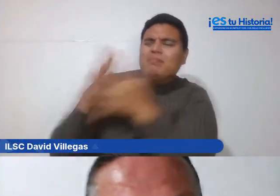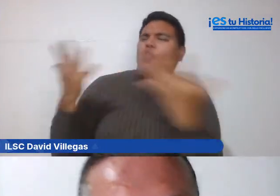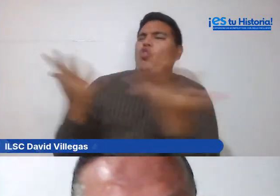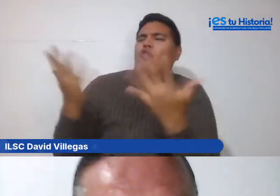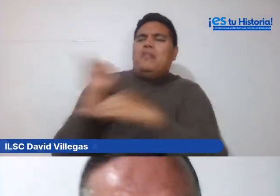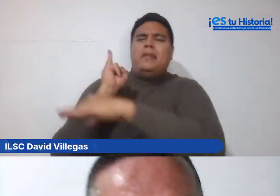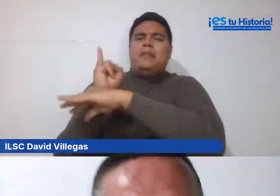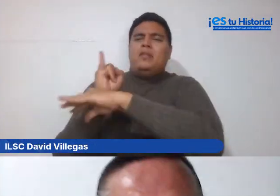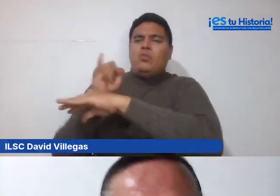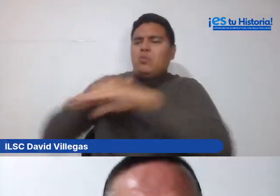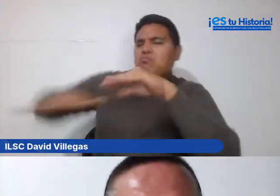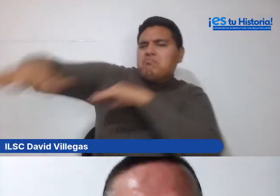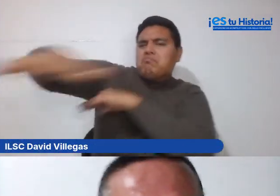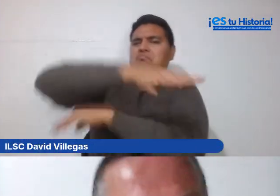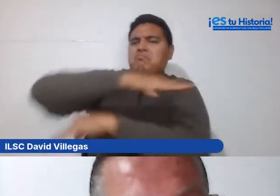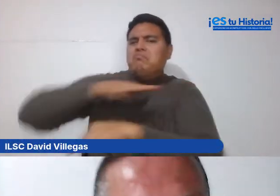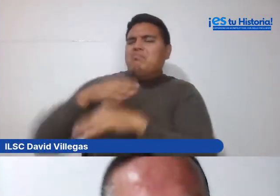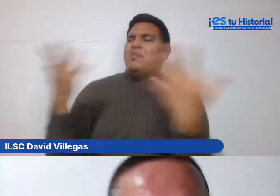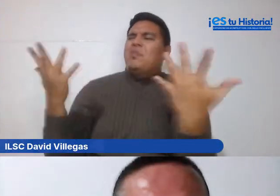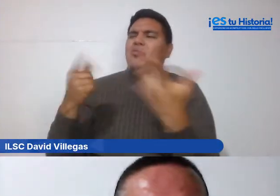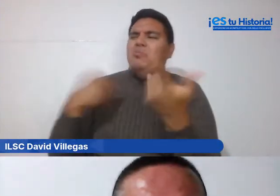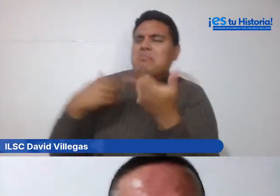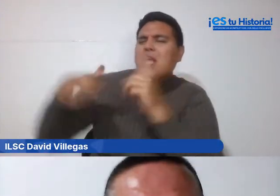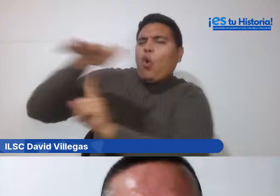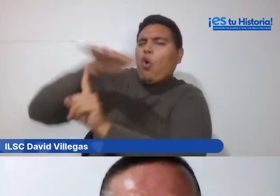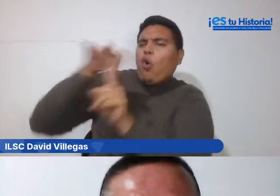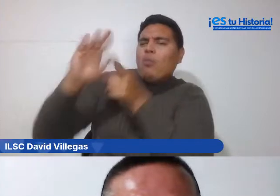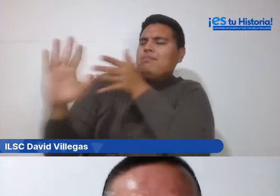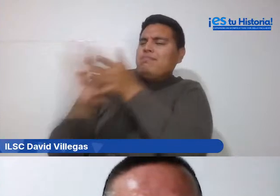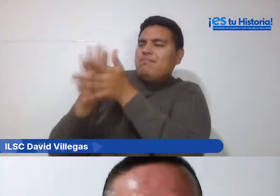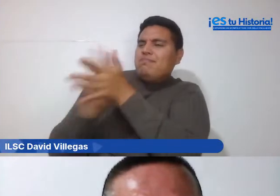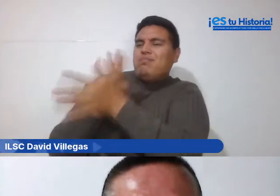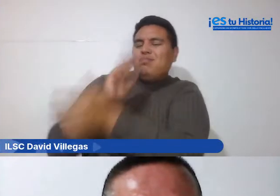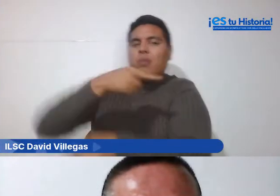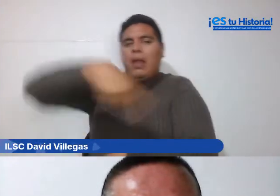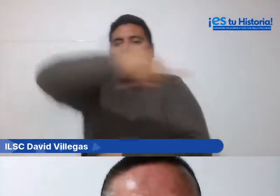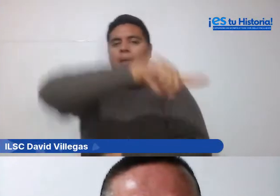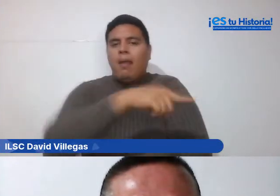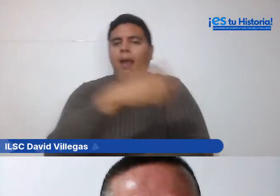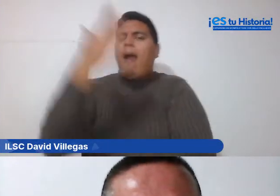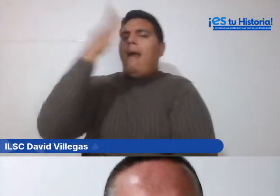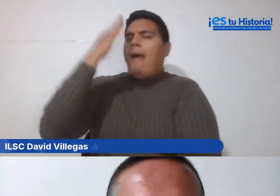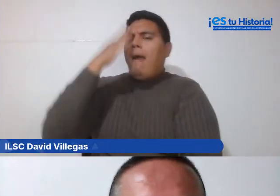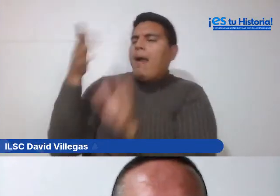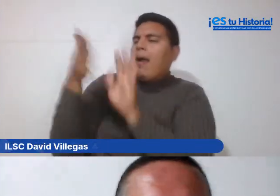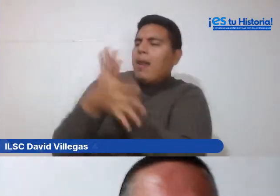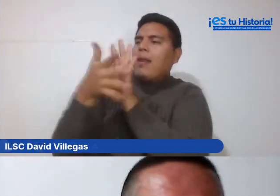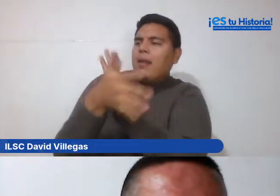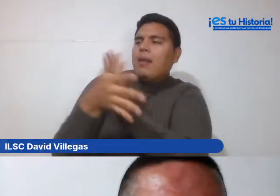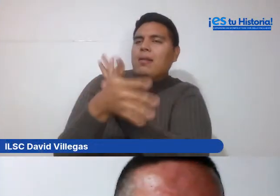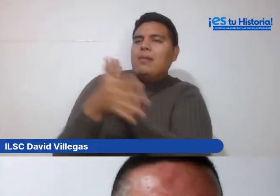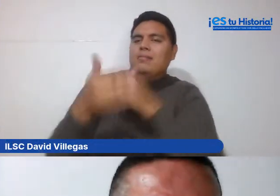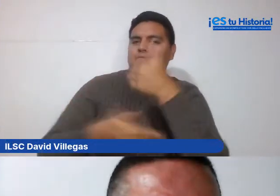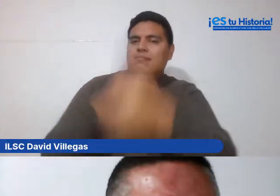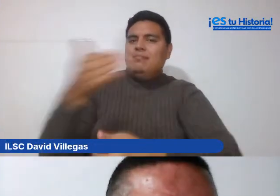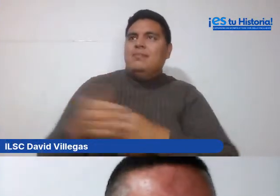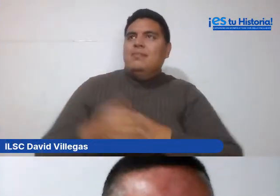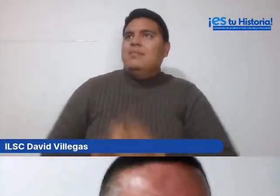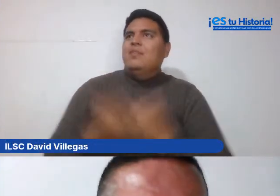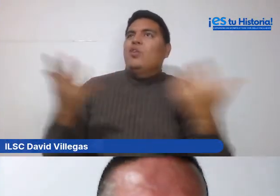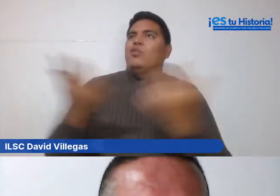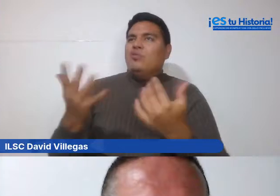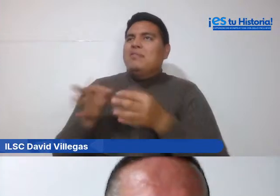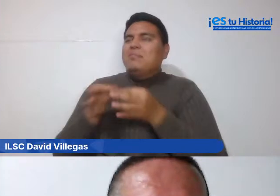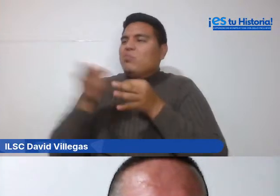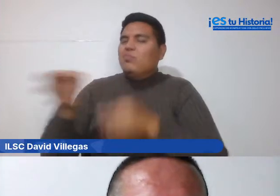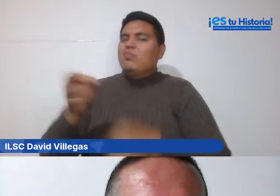localizada, y para que conozcamos y entremos en contexto un poco, para que las personas conozcamos un poco más adelante, rector. Bien, bueno, pues de